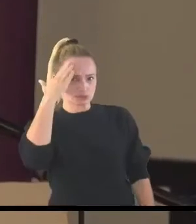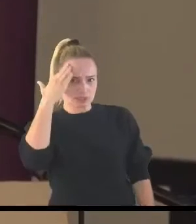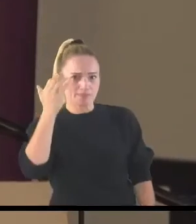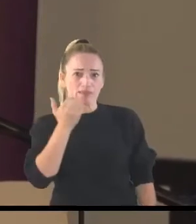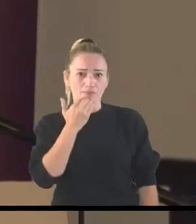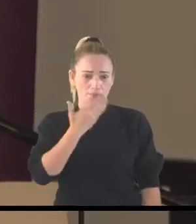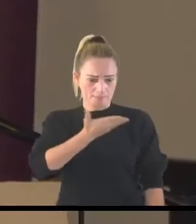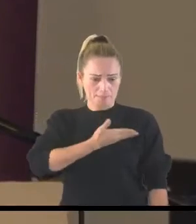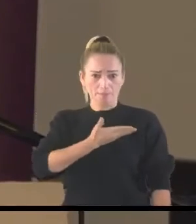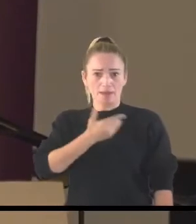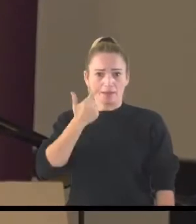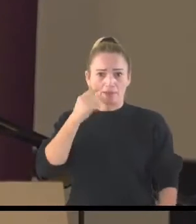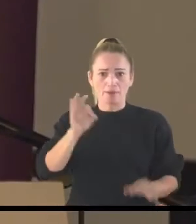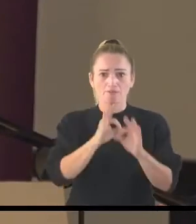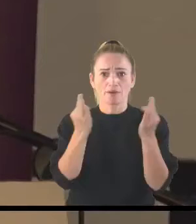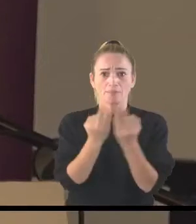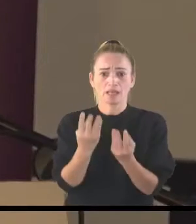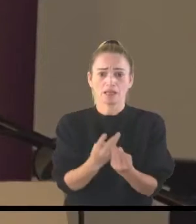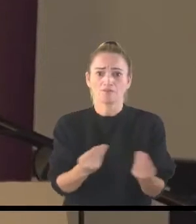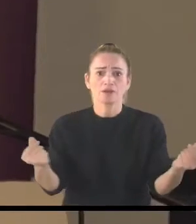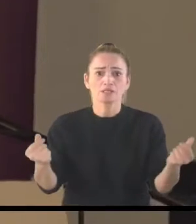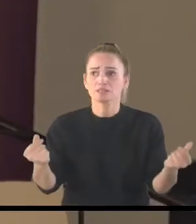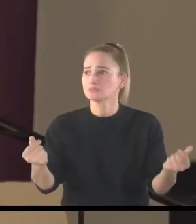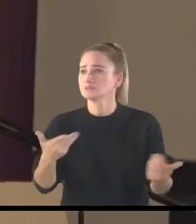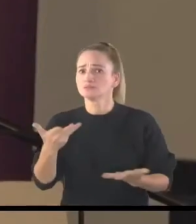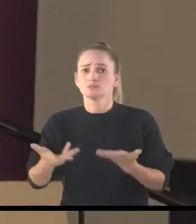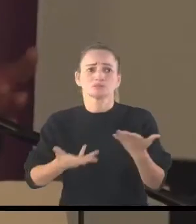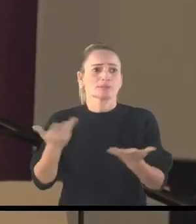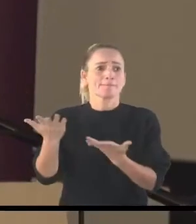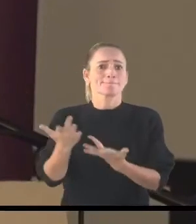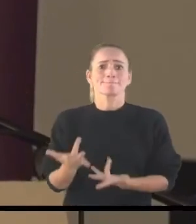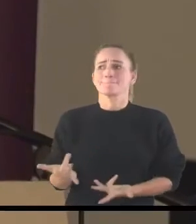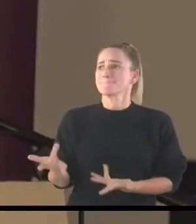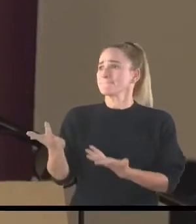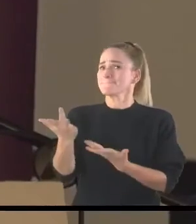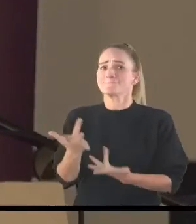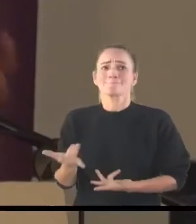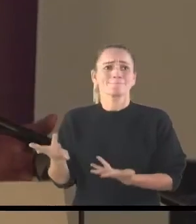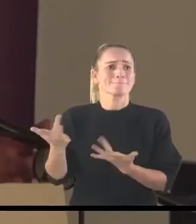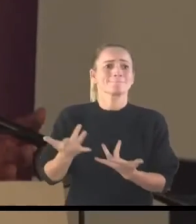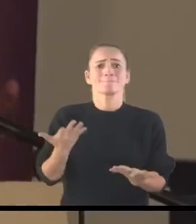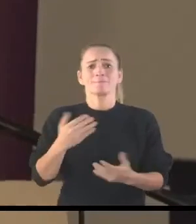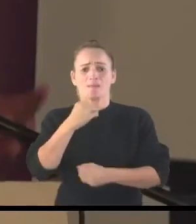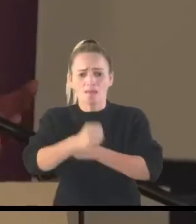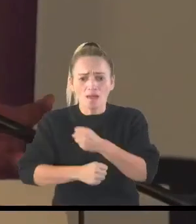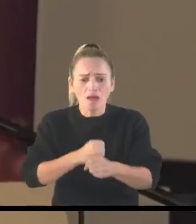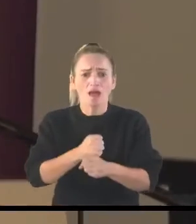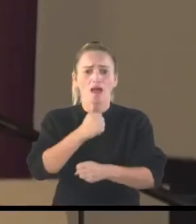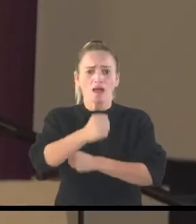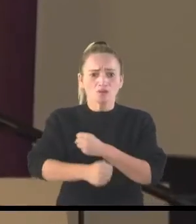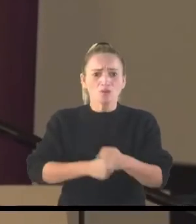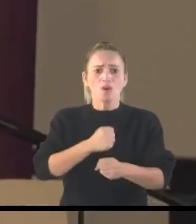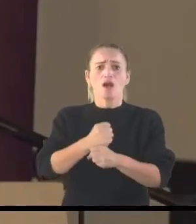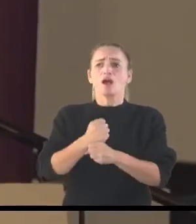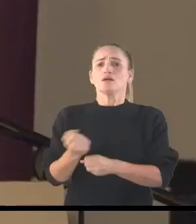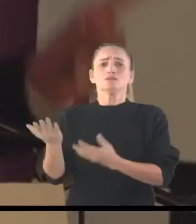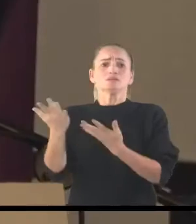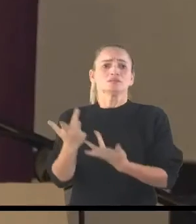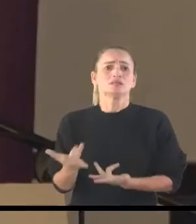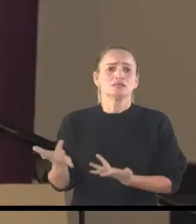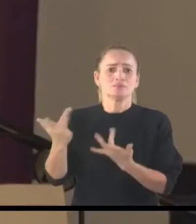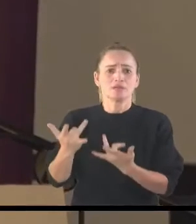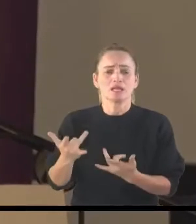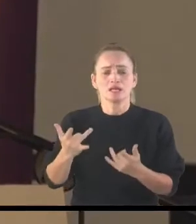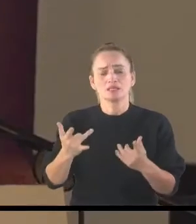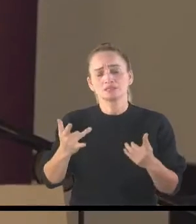esos padres que tienen familiares desaparecidos esperar esa persona por años con la esperanza de que esté viva. Son